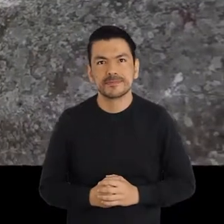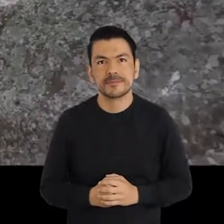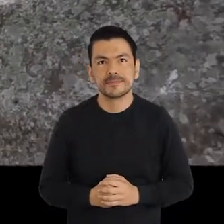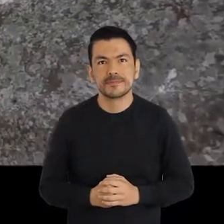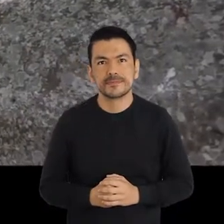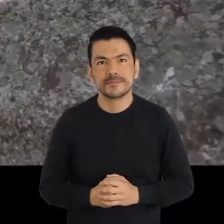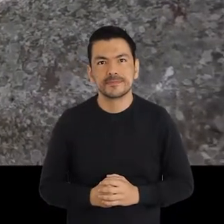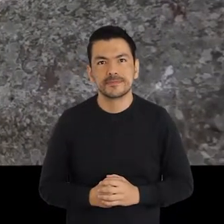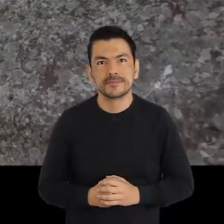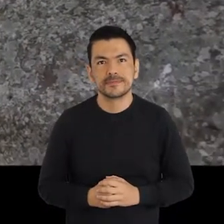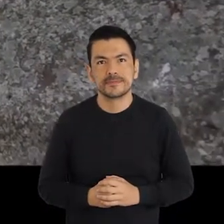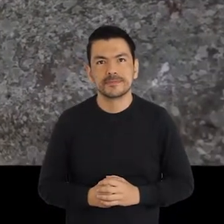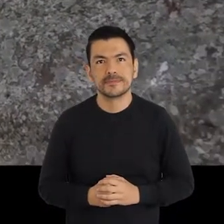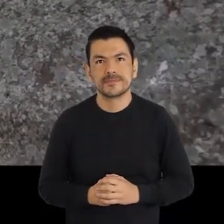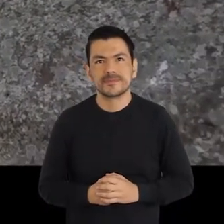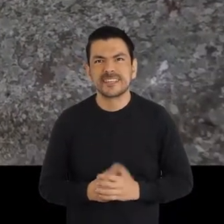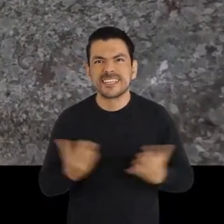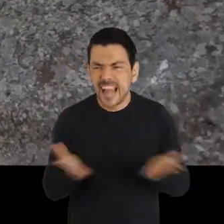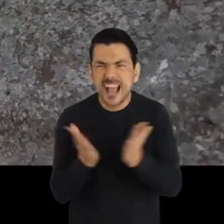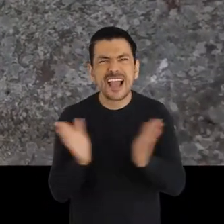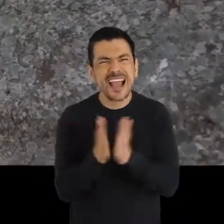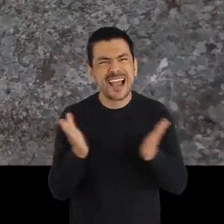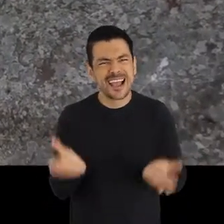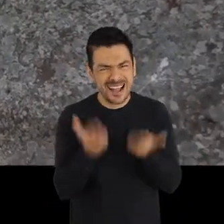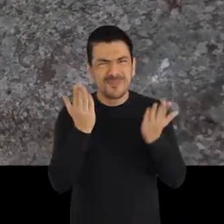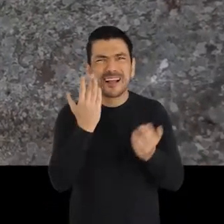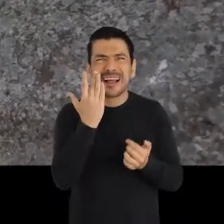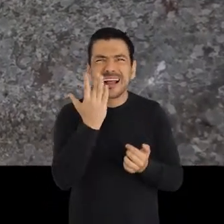¡Rápido, inútiles! ¡Rápido, negro!